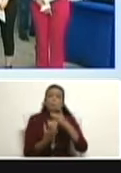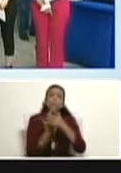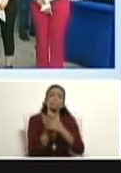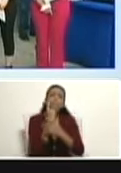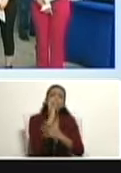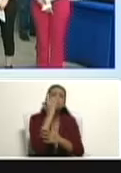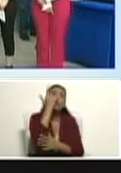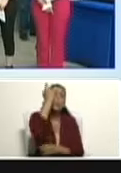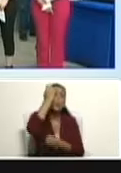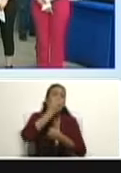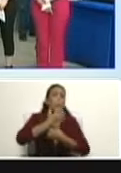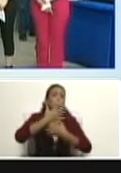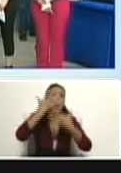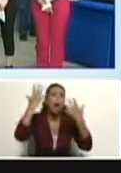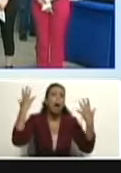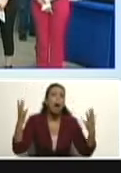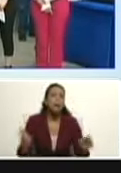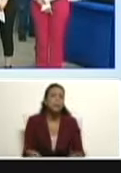de la economía